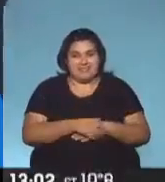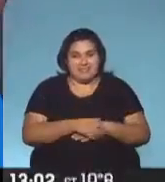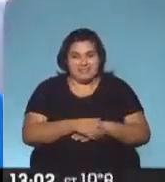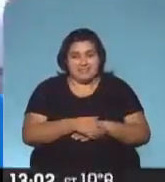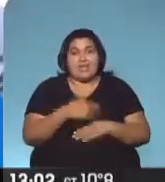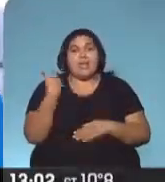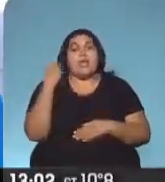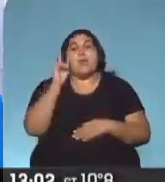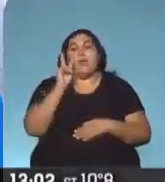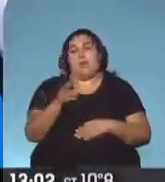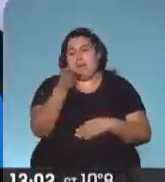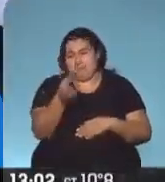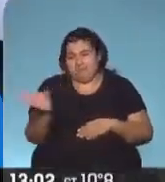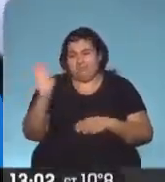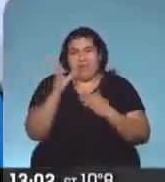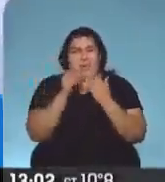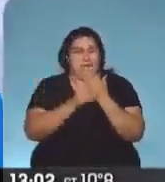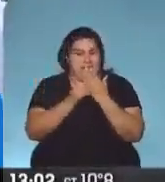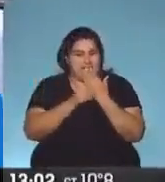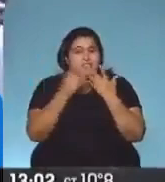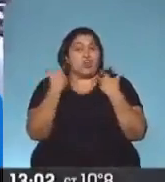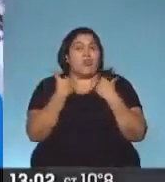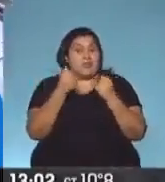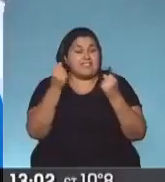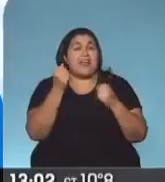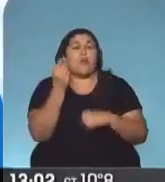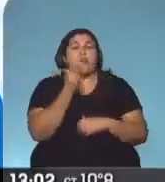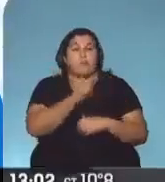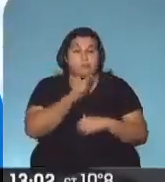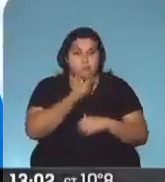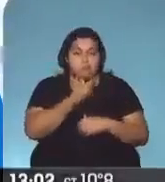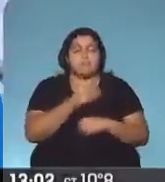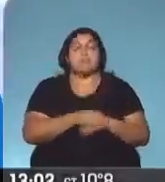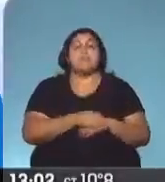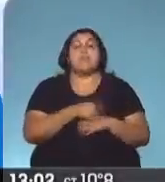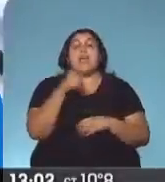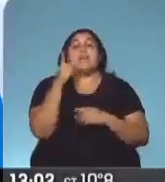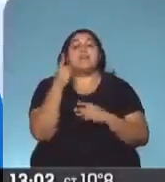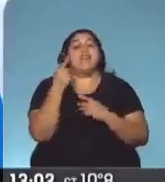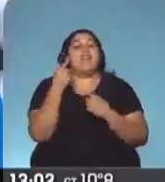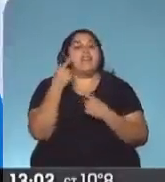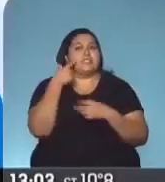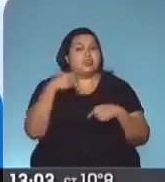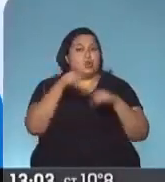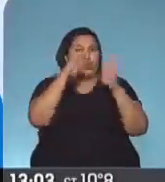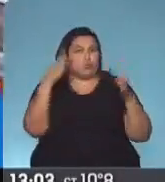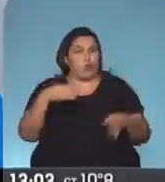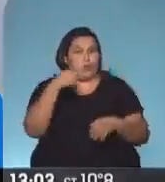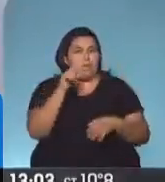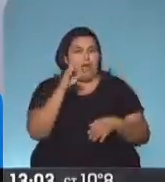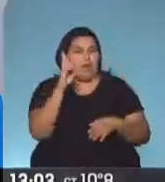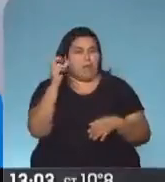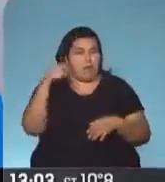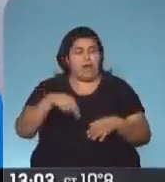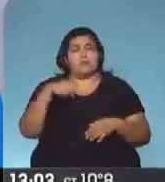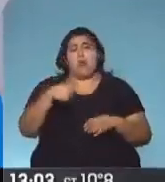como vemos recién se retira el ministro de salud ginés gonzález garcía del instituto malbrán aquí se reunieron